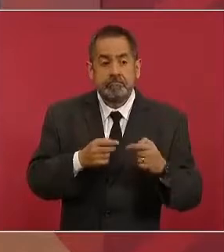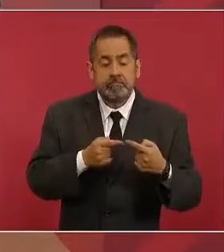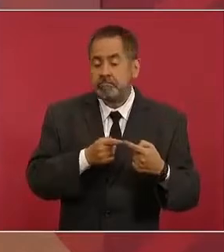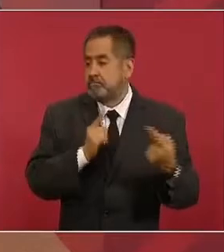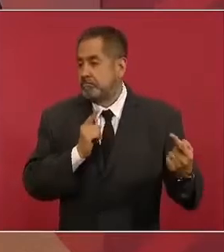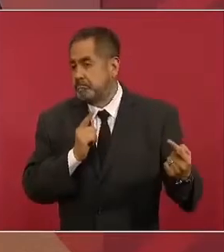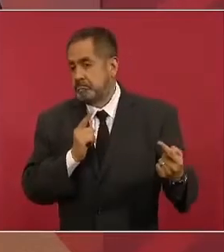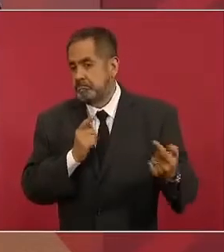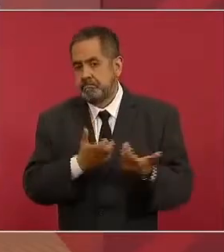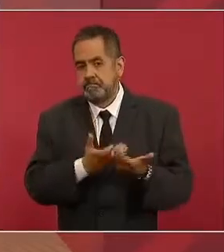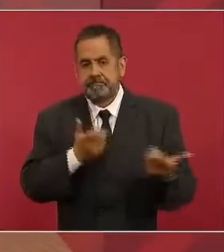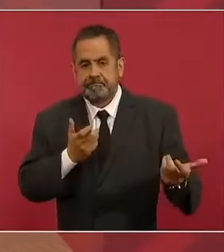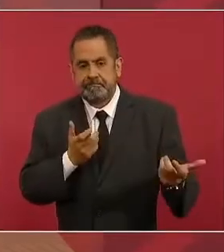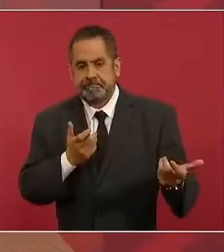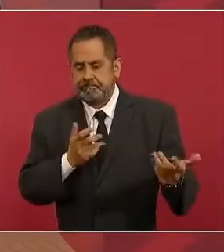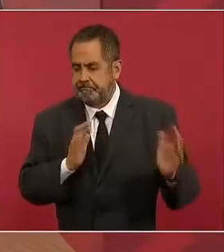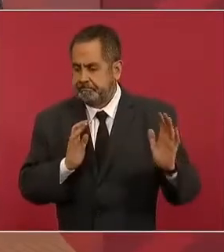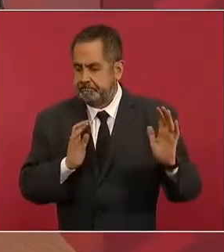Se